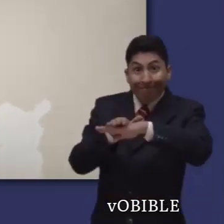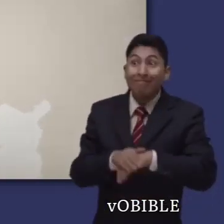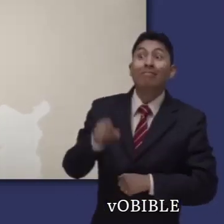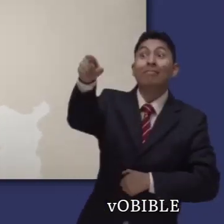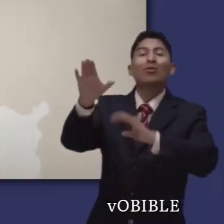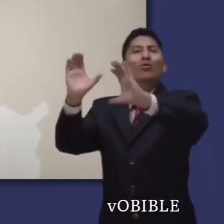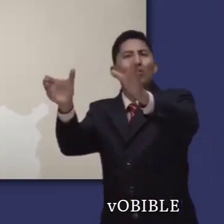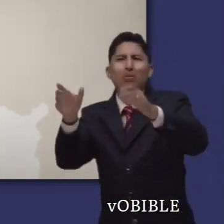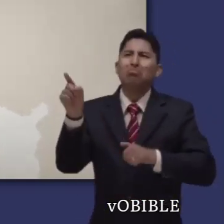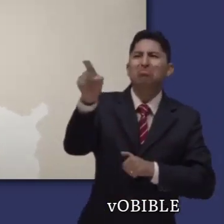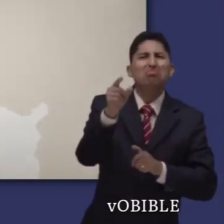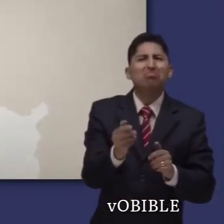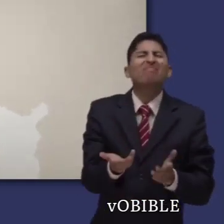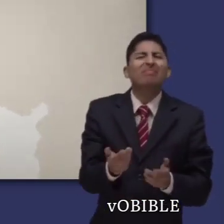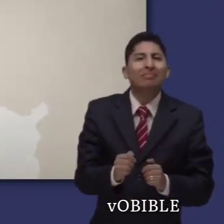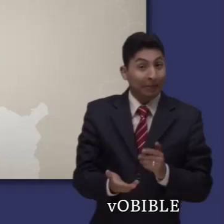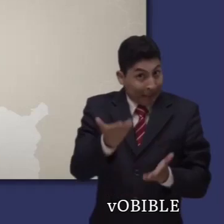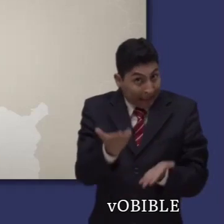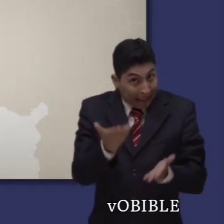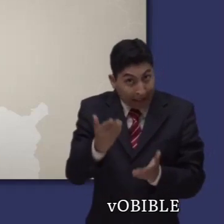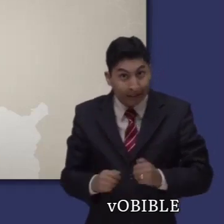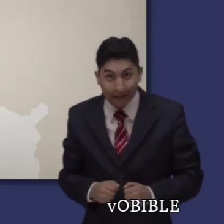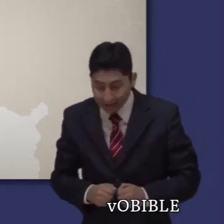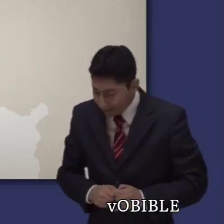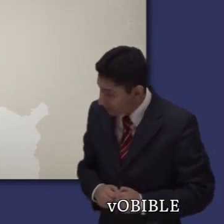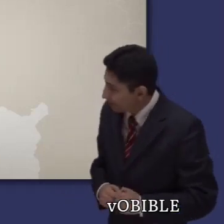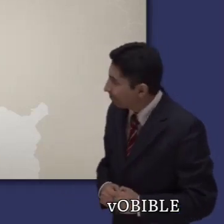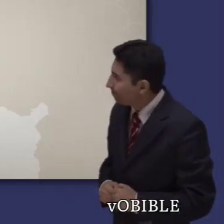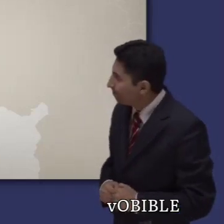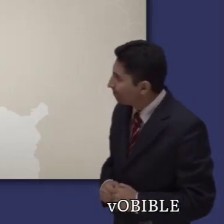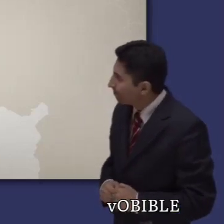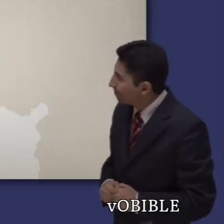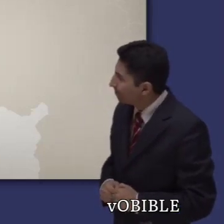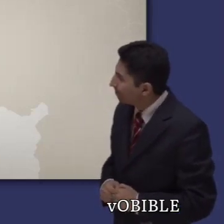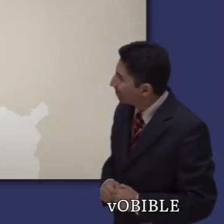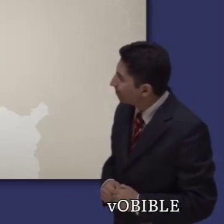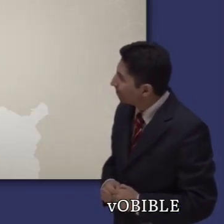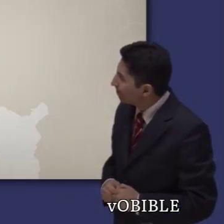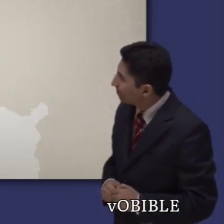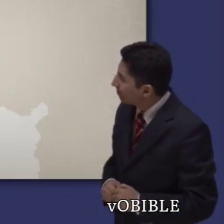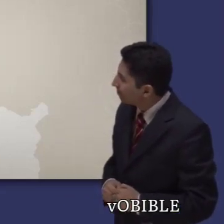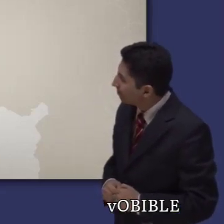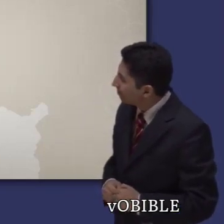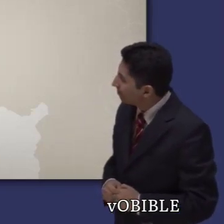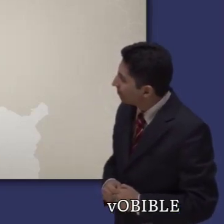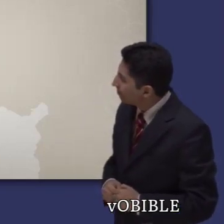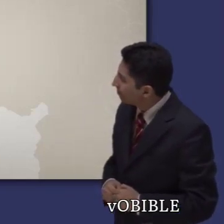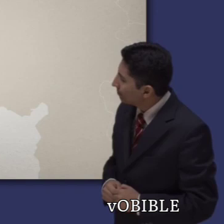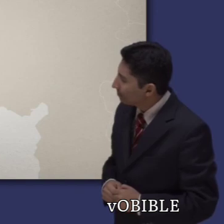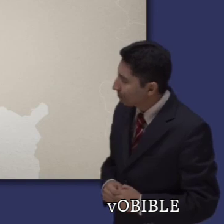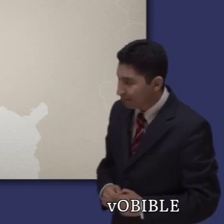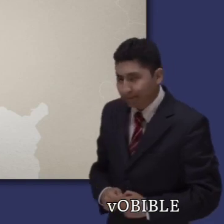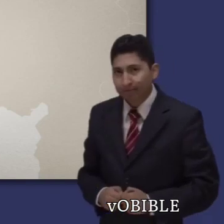Es probable que entre las congregaciones de Galacia a las que Pablo escribió estuvieran las de Antioquía de Pisidia, Iconio,